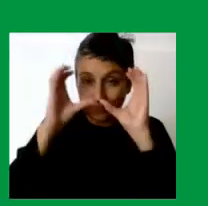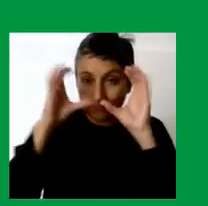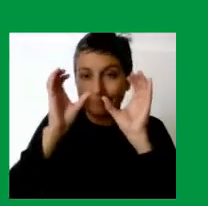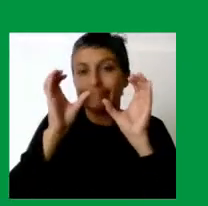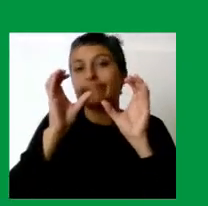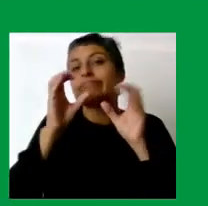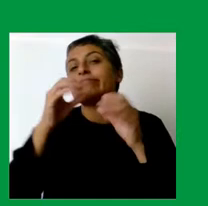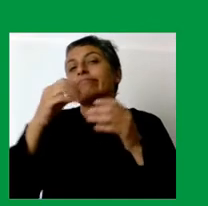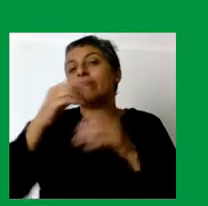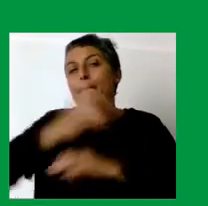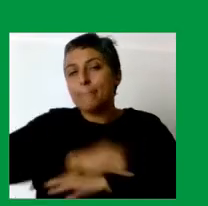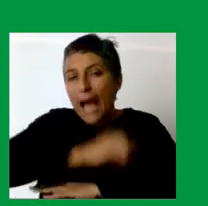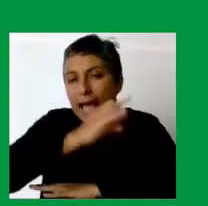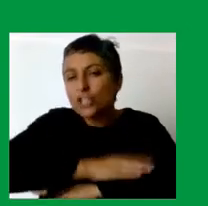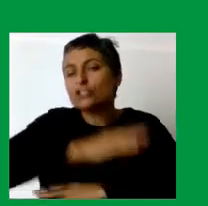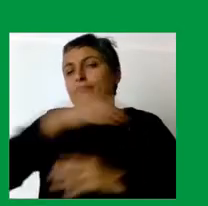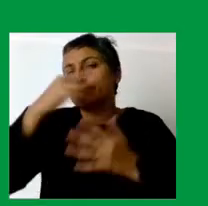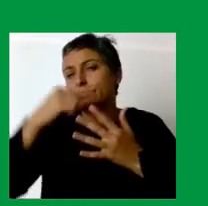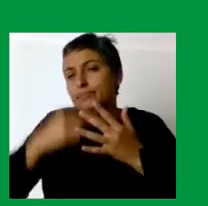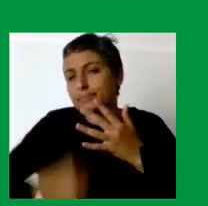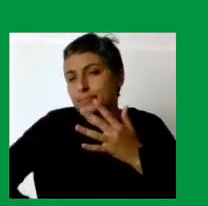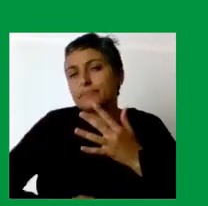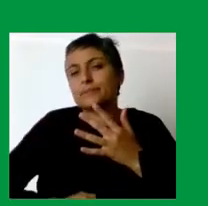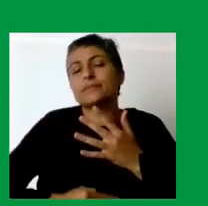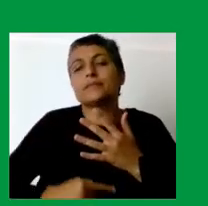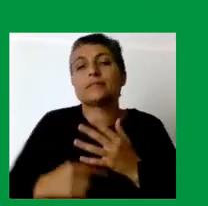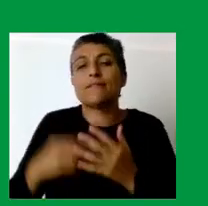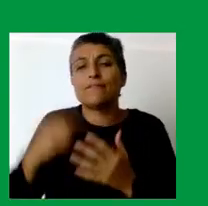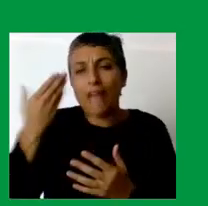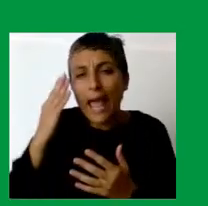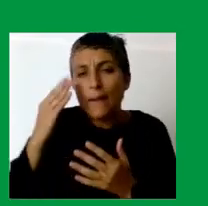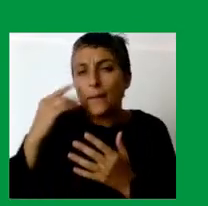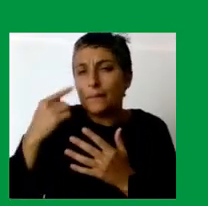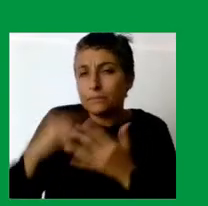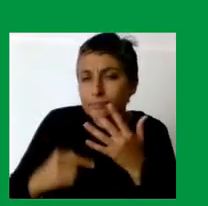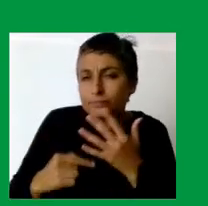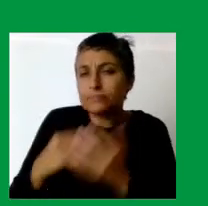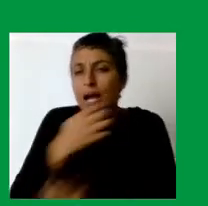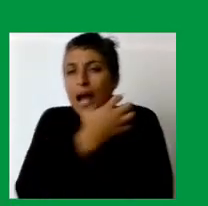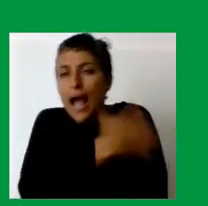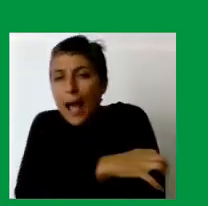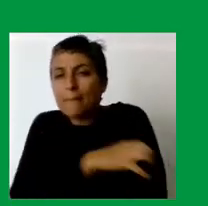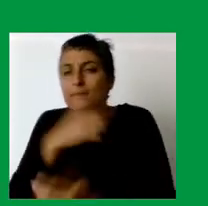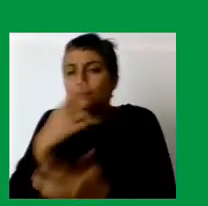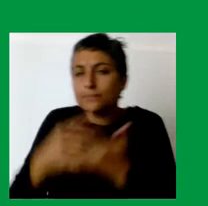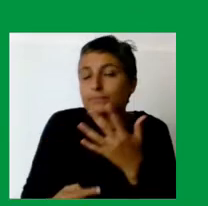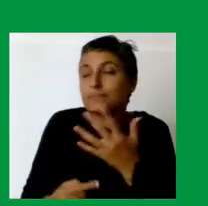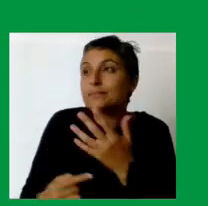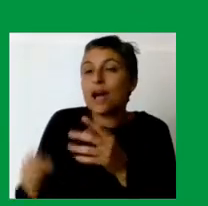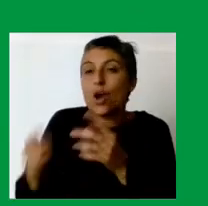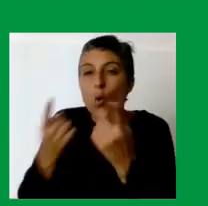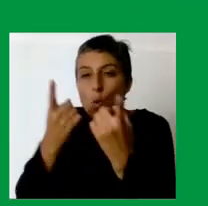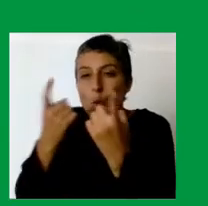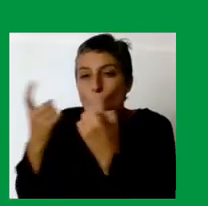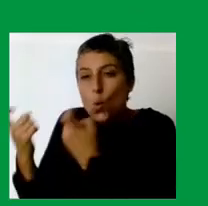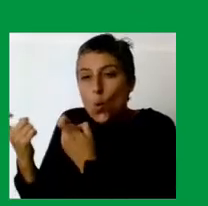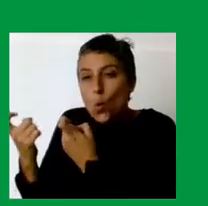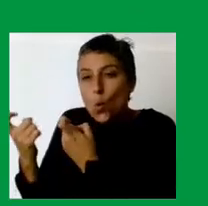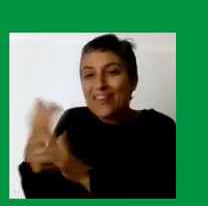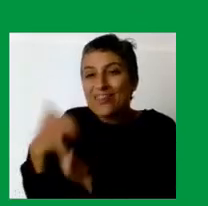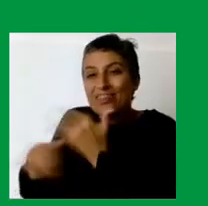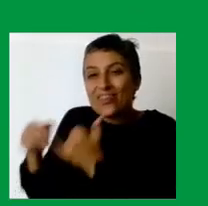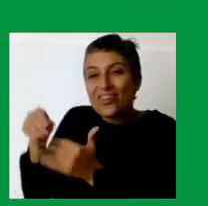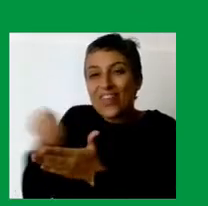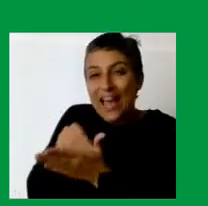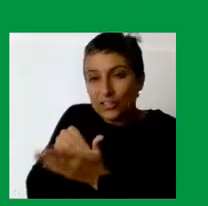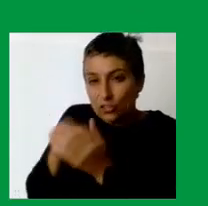Apple, Microsoft, y muchísimas más, que están recolectando esos datos, que hacen predicciones con esos datos, para